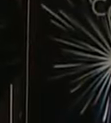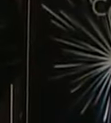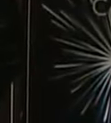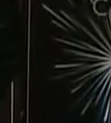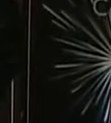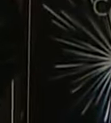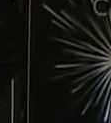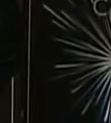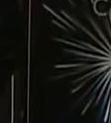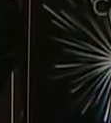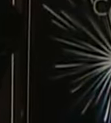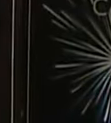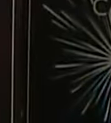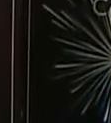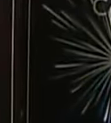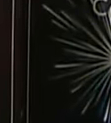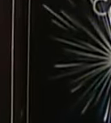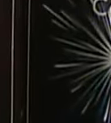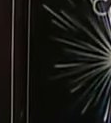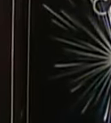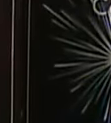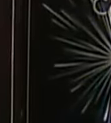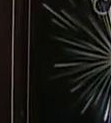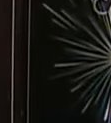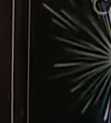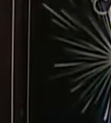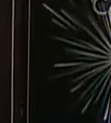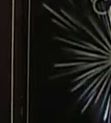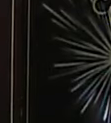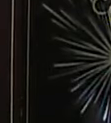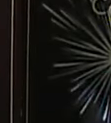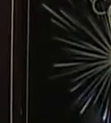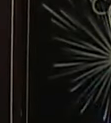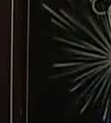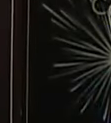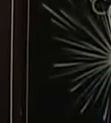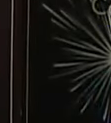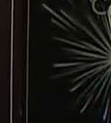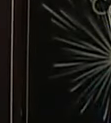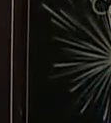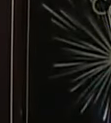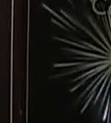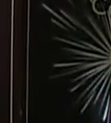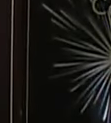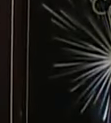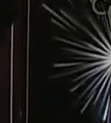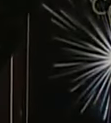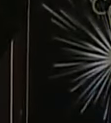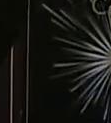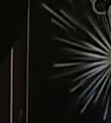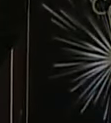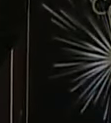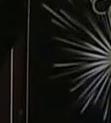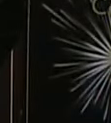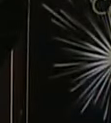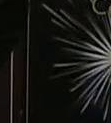bien. Ha tenido ese percance, pero muy bien también. Sí, la verdad que muy bien. Alcalde, hoy la gala Drag Queen, ayer la reina, pero mañana hay un día espectacular por delante.